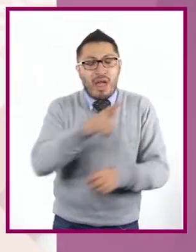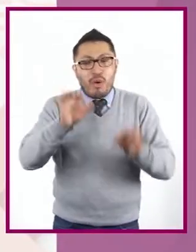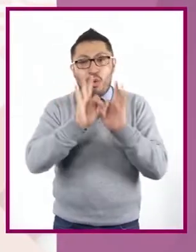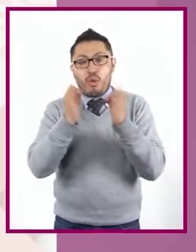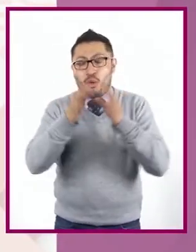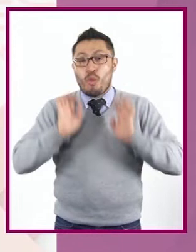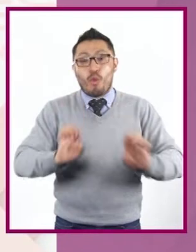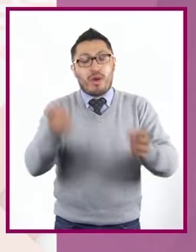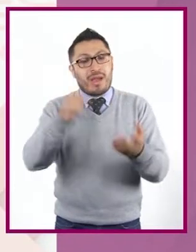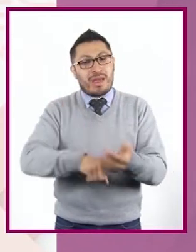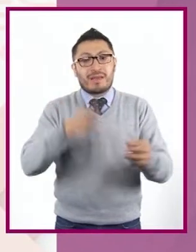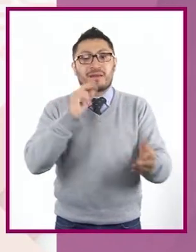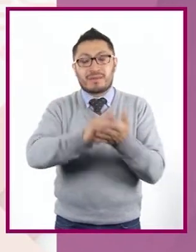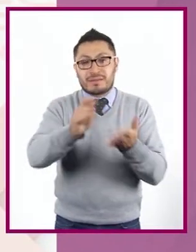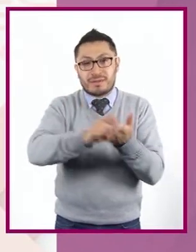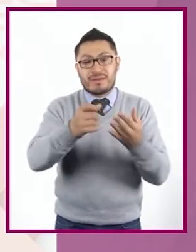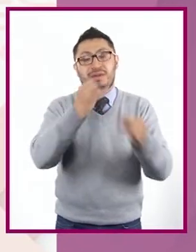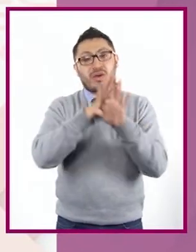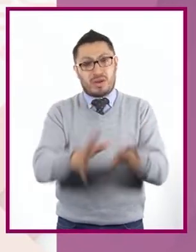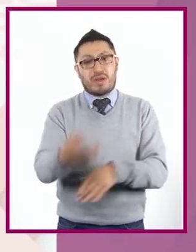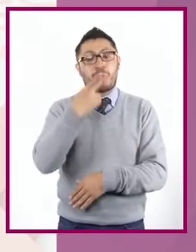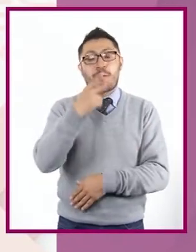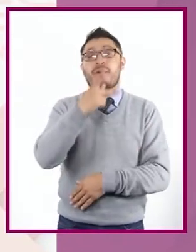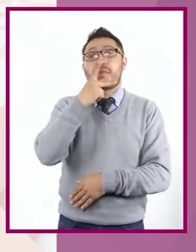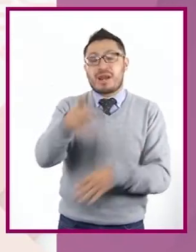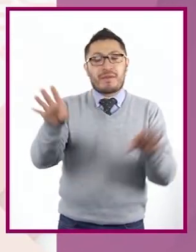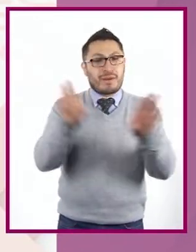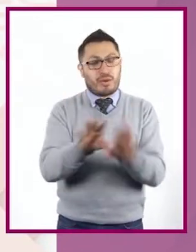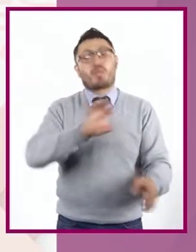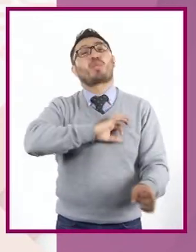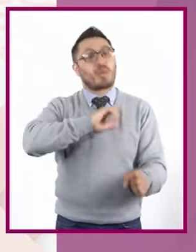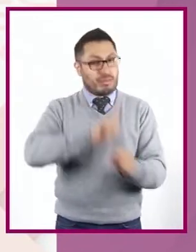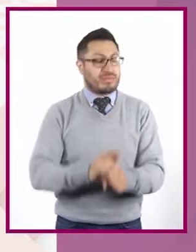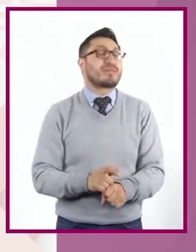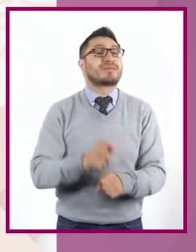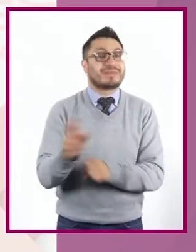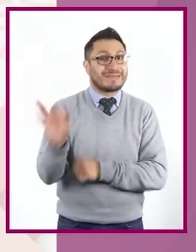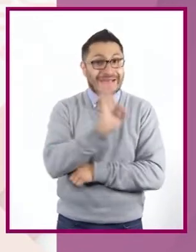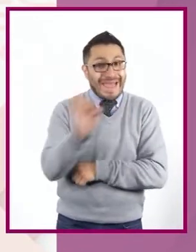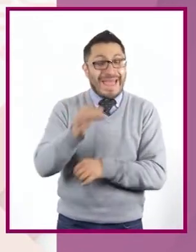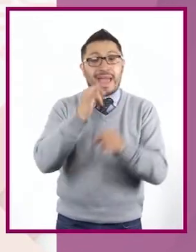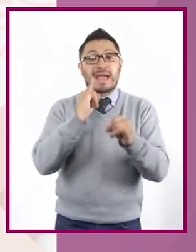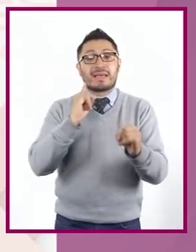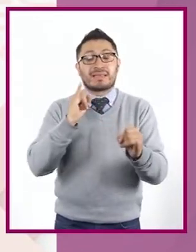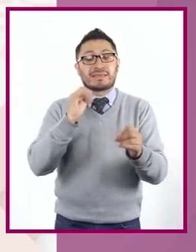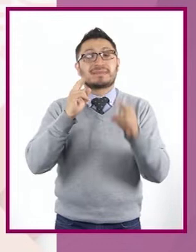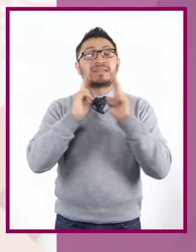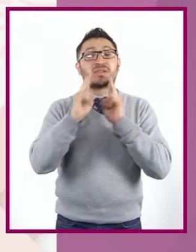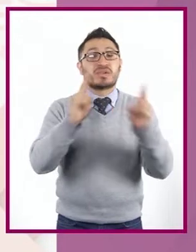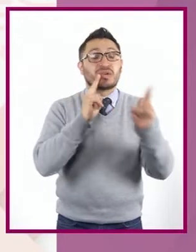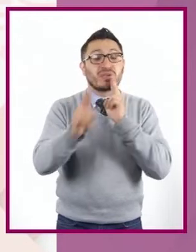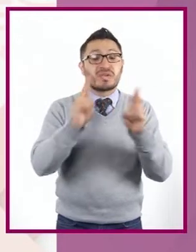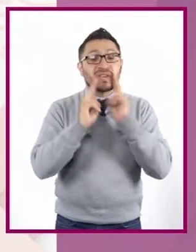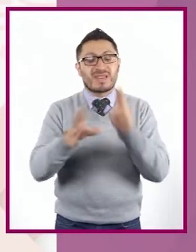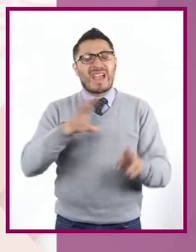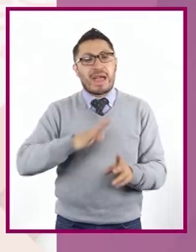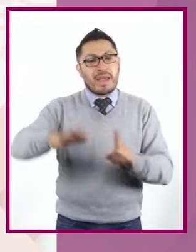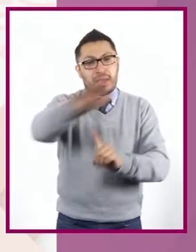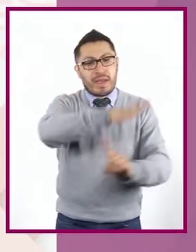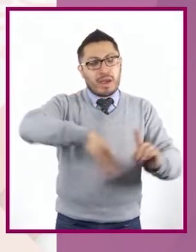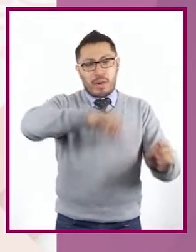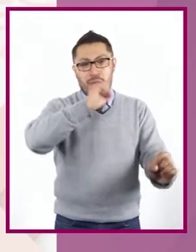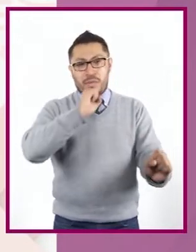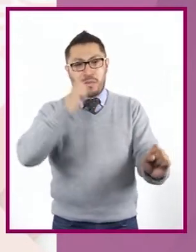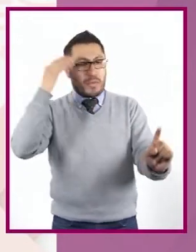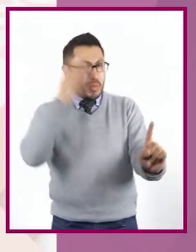notas informativas: el uso de términos especializados si la noticia pertenece a una área específica de estudio. Por